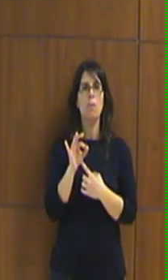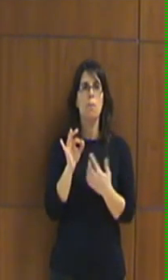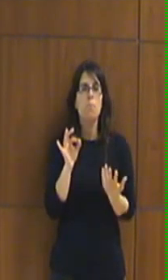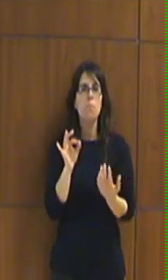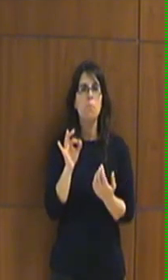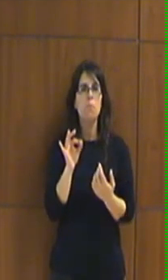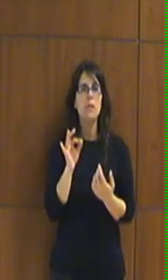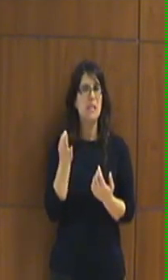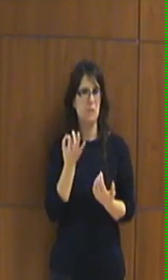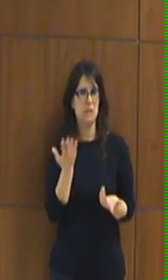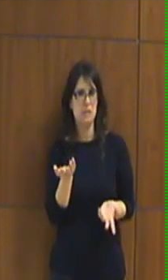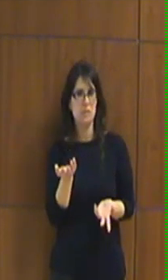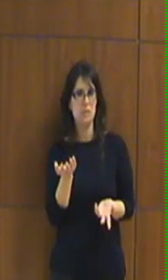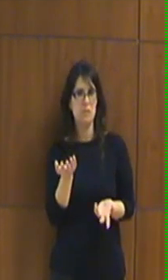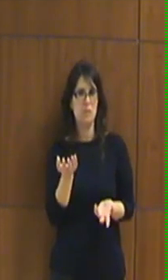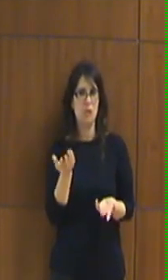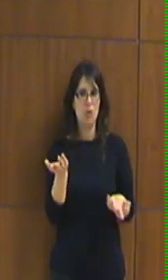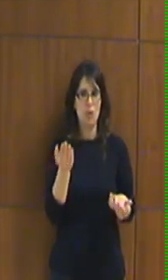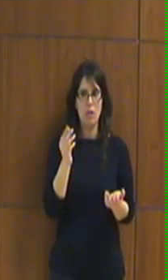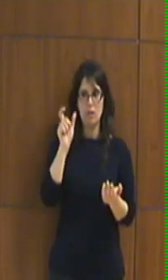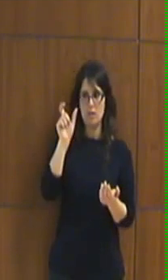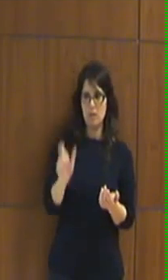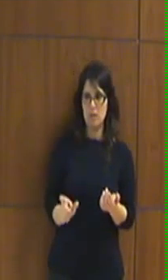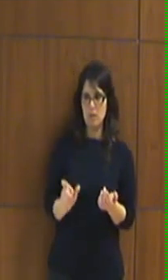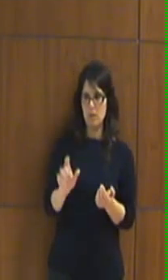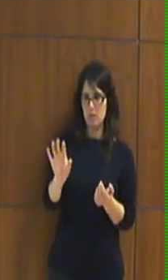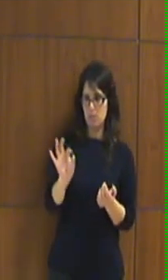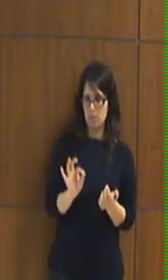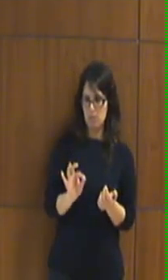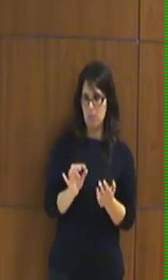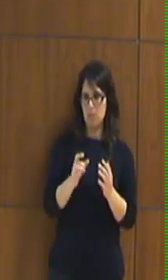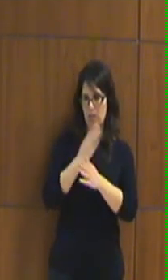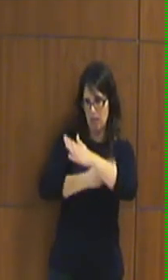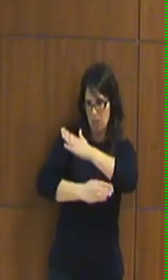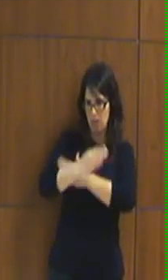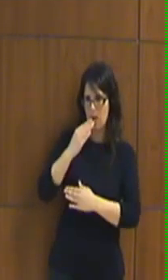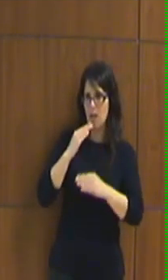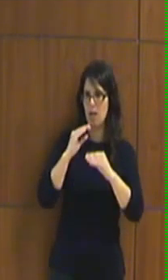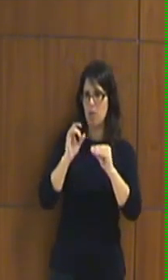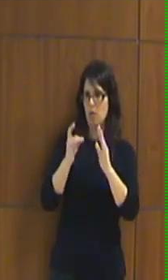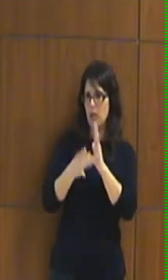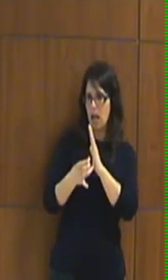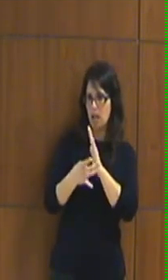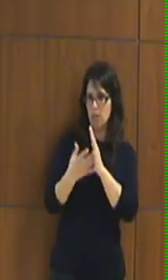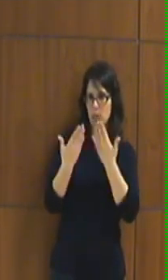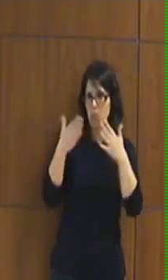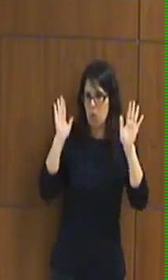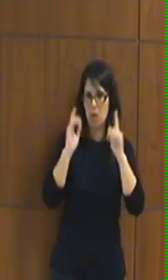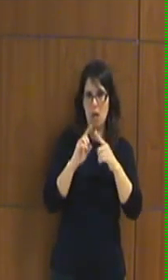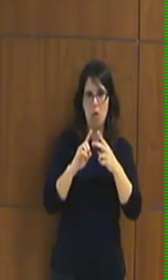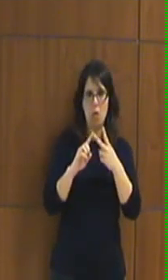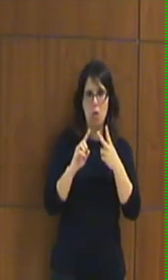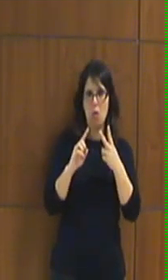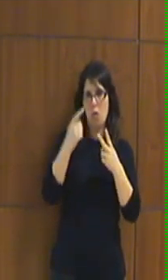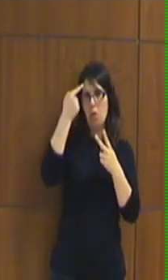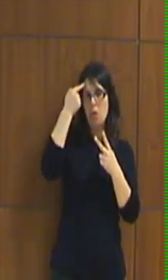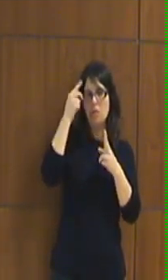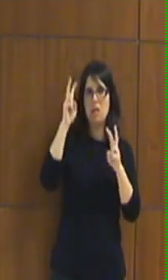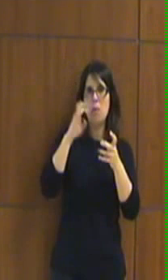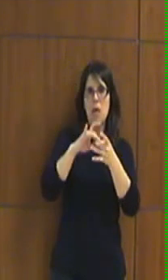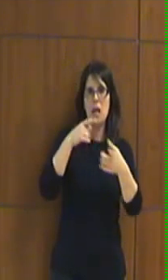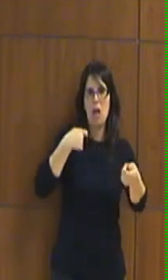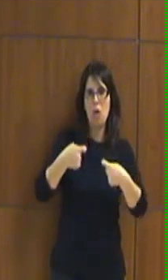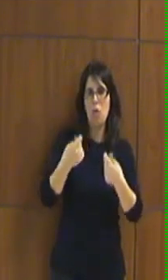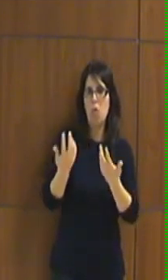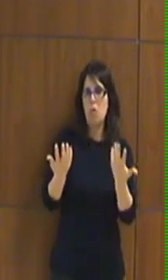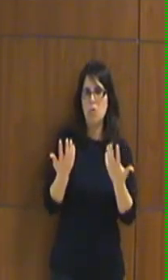¿qué pasa? Que entonces el talento que proporcionan o el conocimiento del negocio no existe, Y ahí antes hemos tocado un poco el tema de lado, pero